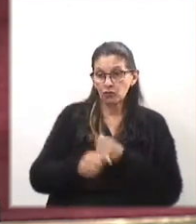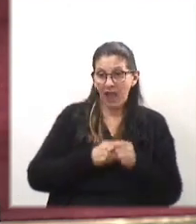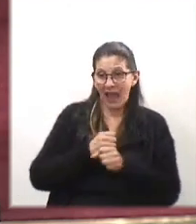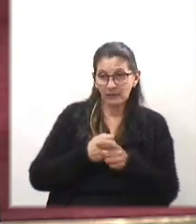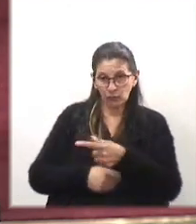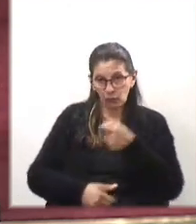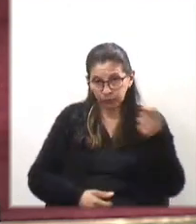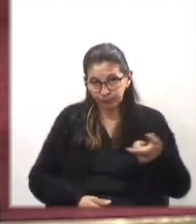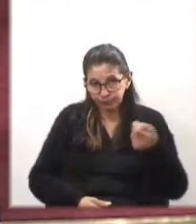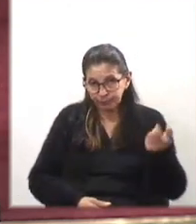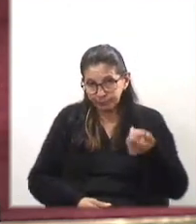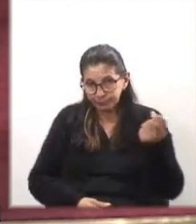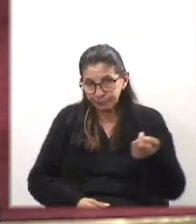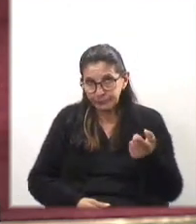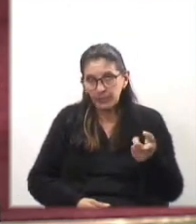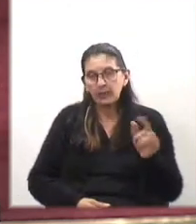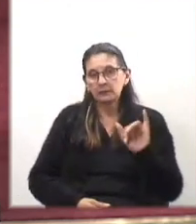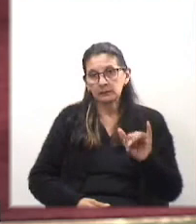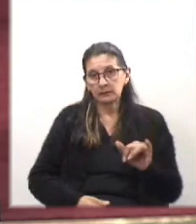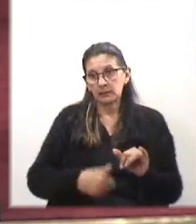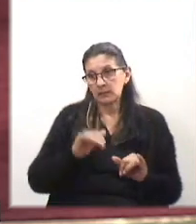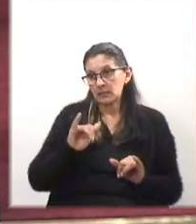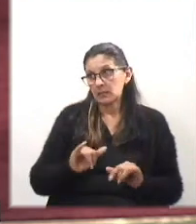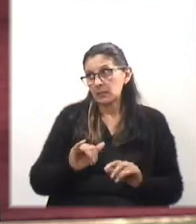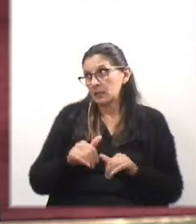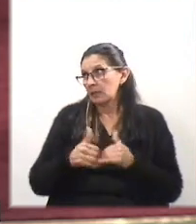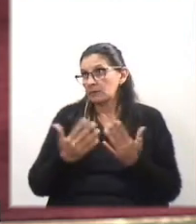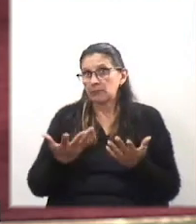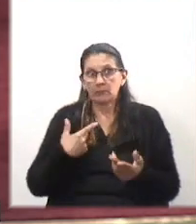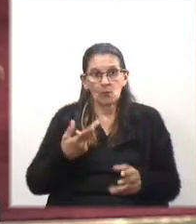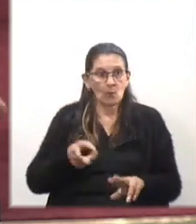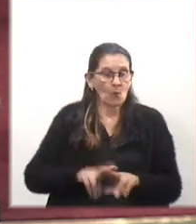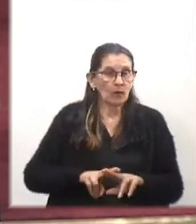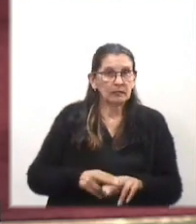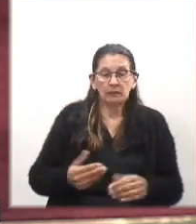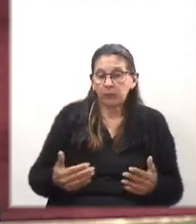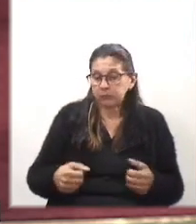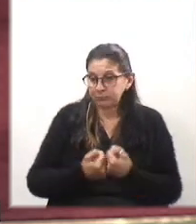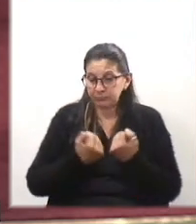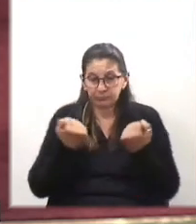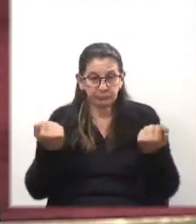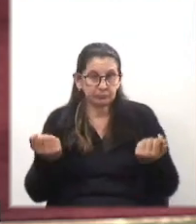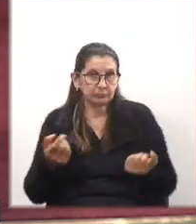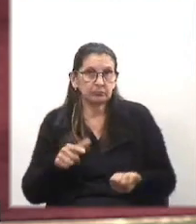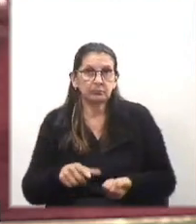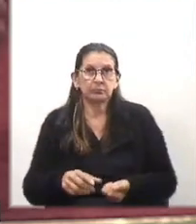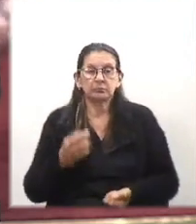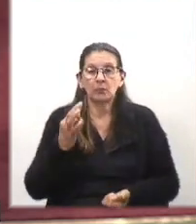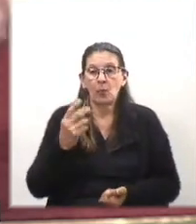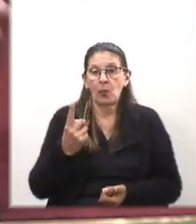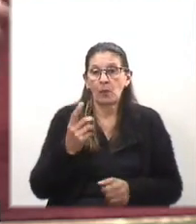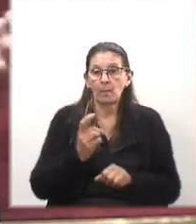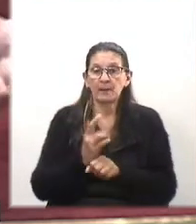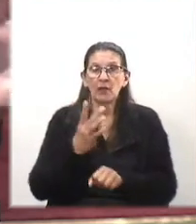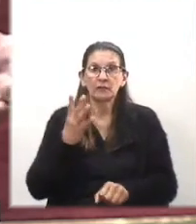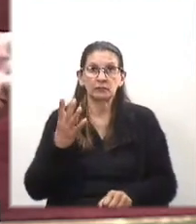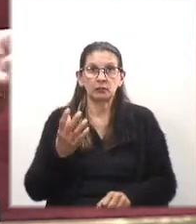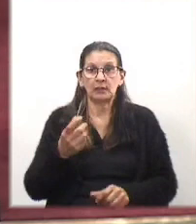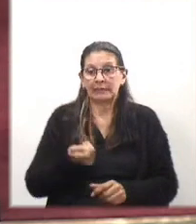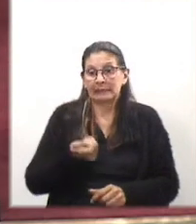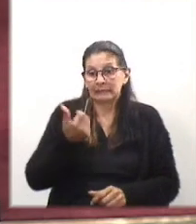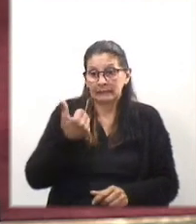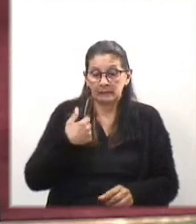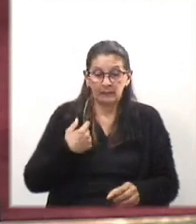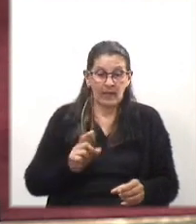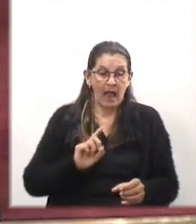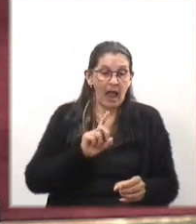efectiva. Entendemos que ante una fatalidad como la muerte, máxime si se trata de un profesional que recién se afilia a la